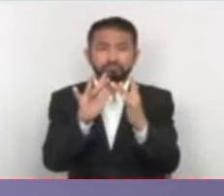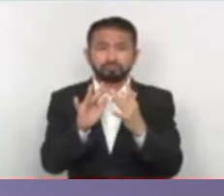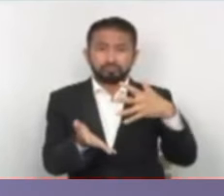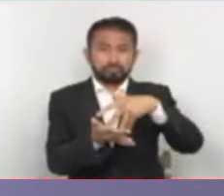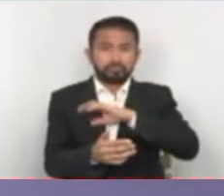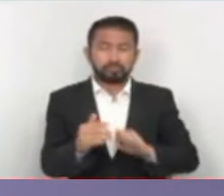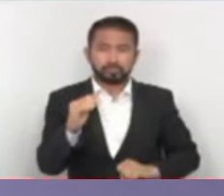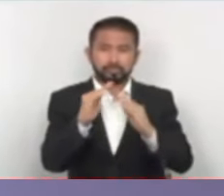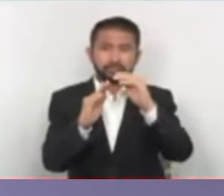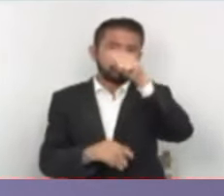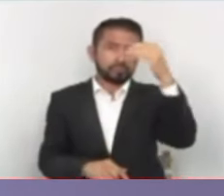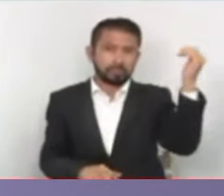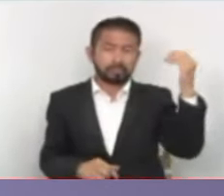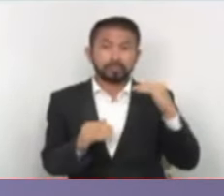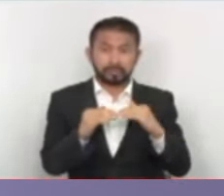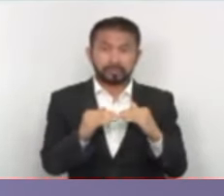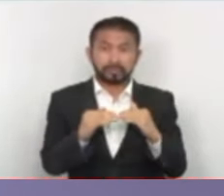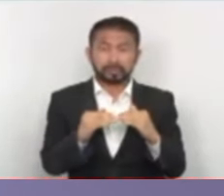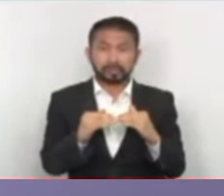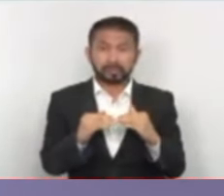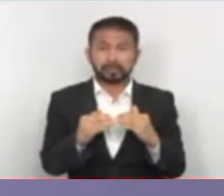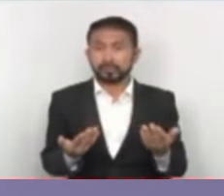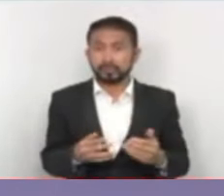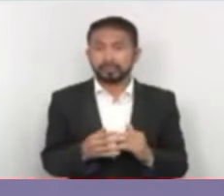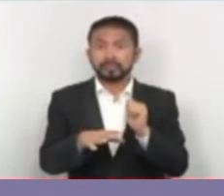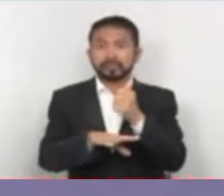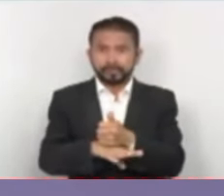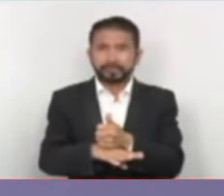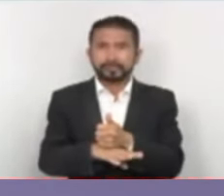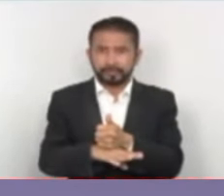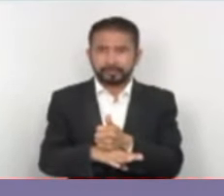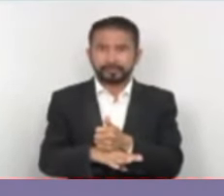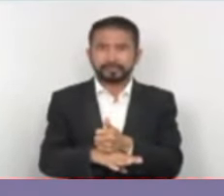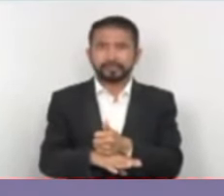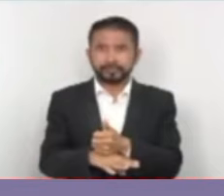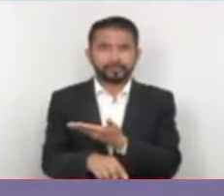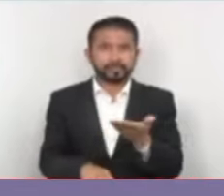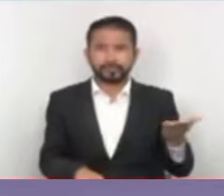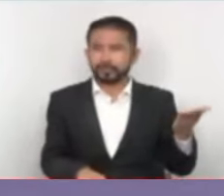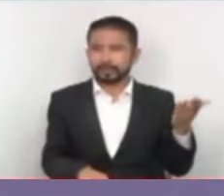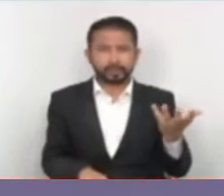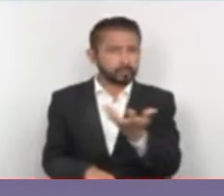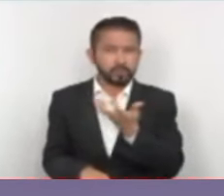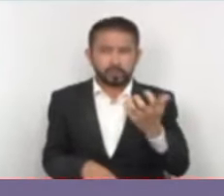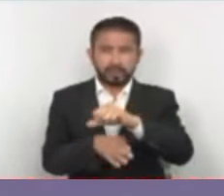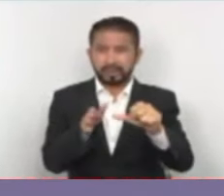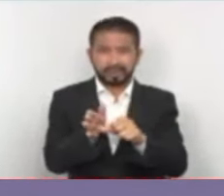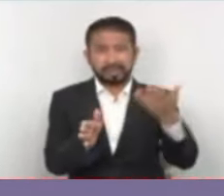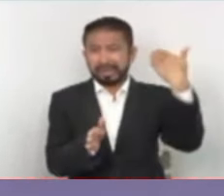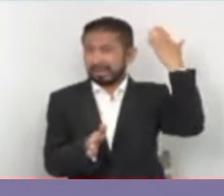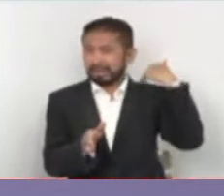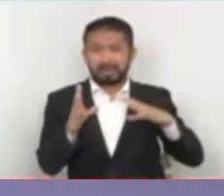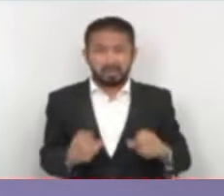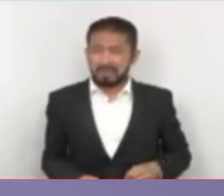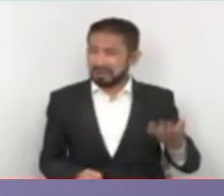de la diáspora, y se realizó algo que todas las asambleas y gobiernos